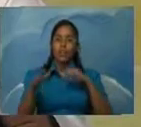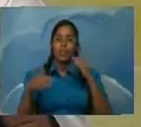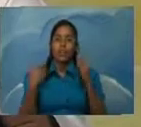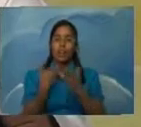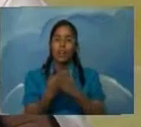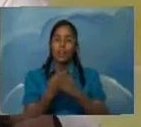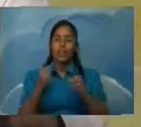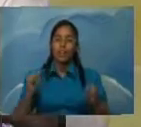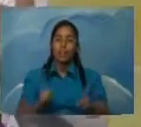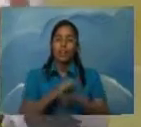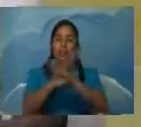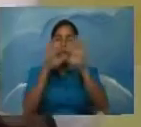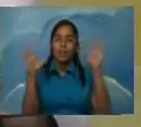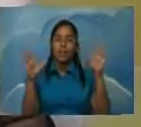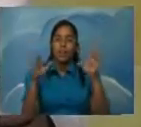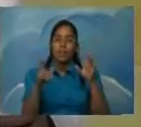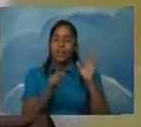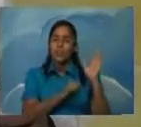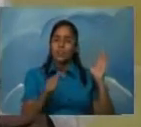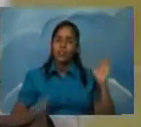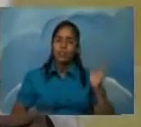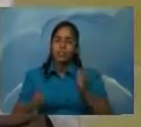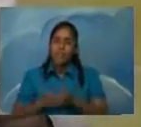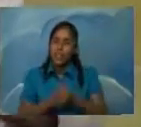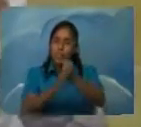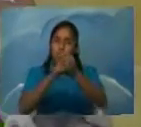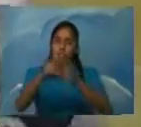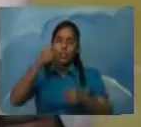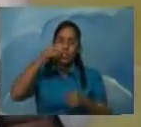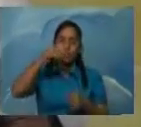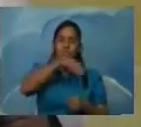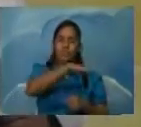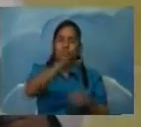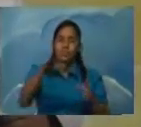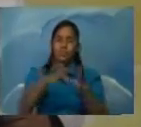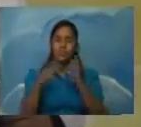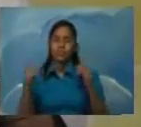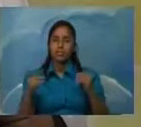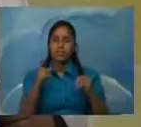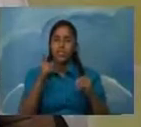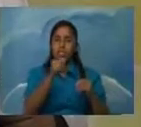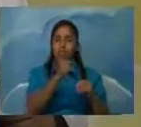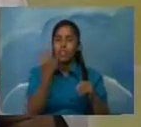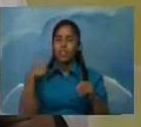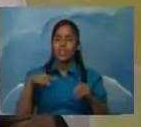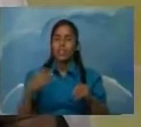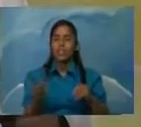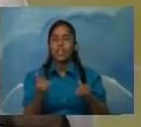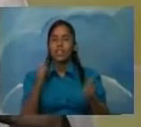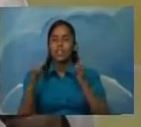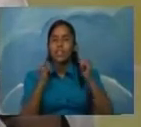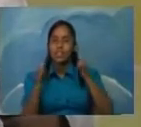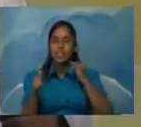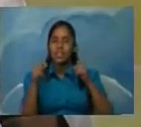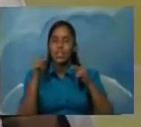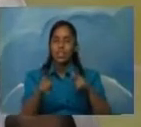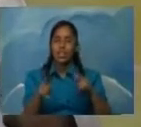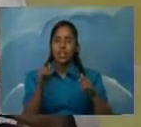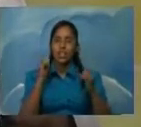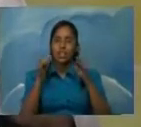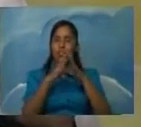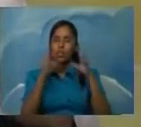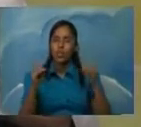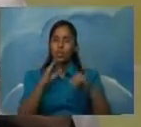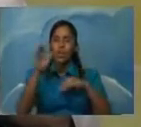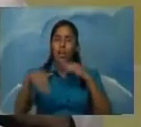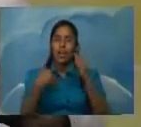la mañana. El Señor dándole las instrucciones a su pueblo, cómo ellos tenían que celebrar esta fiesta,